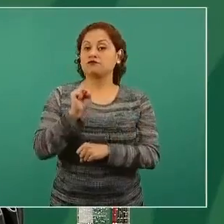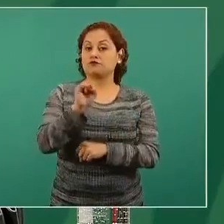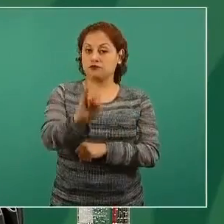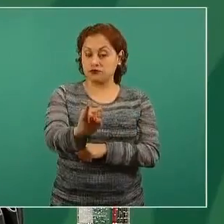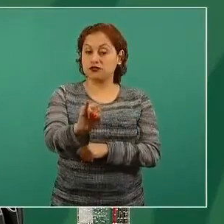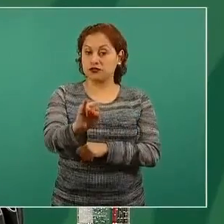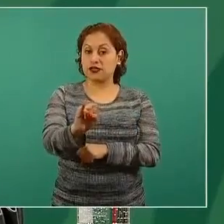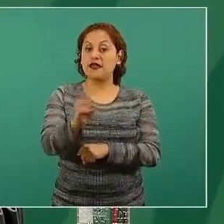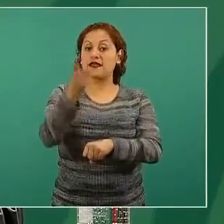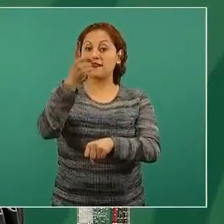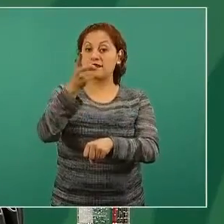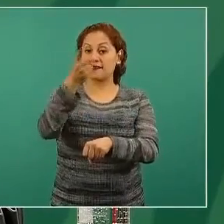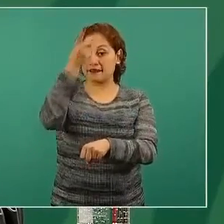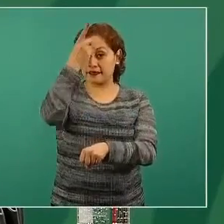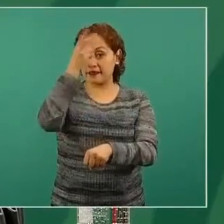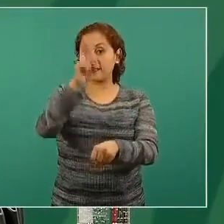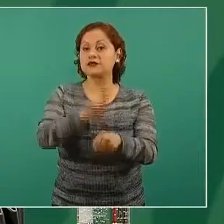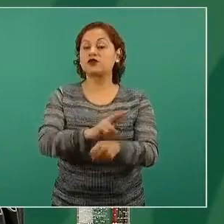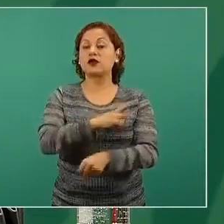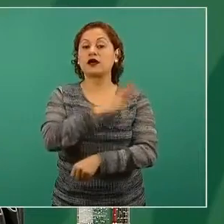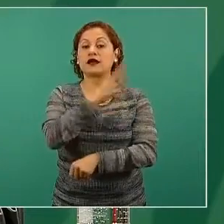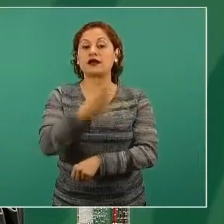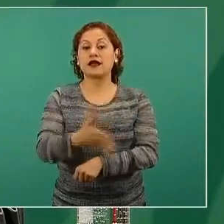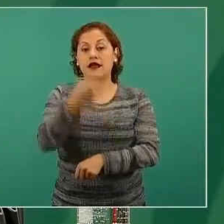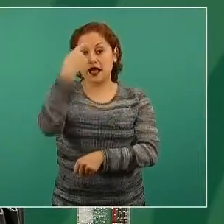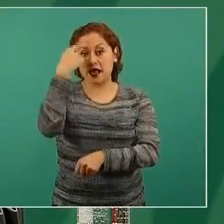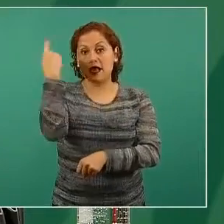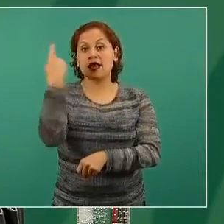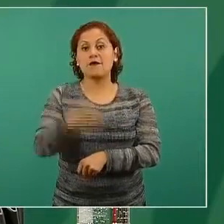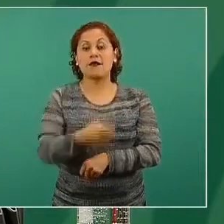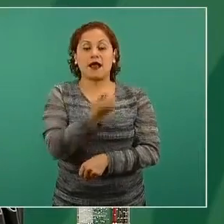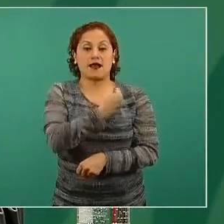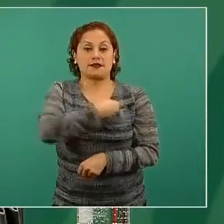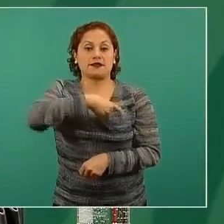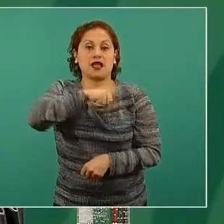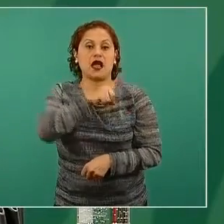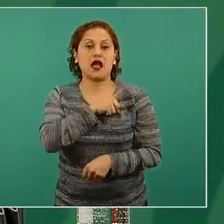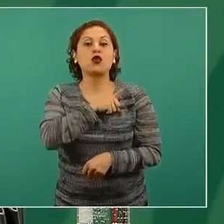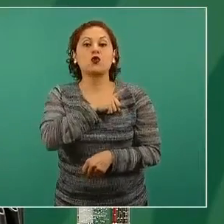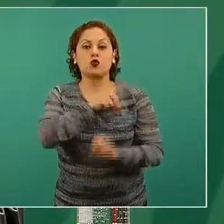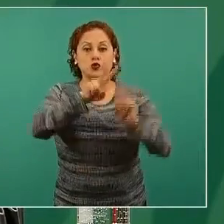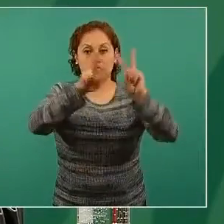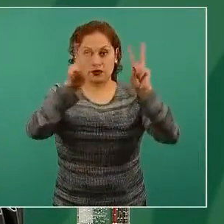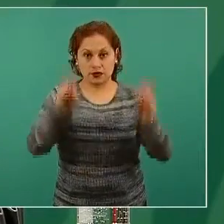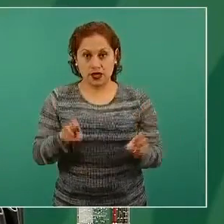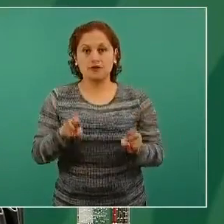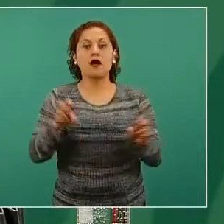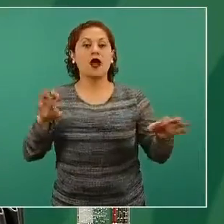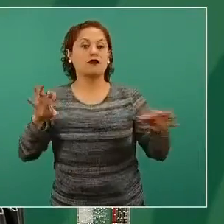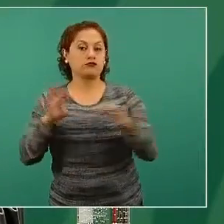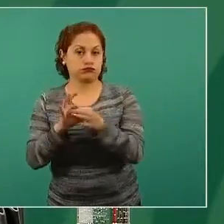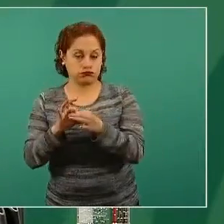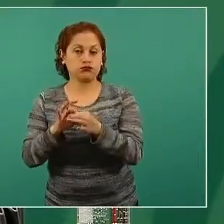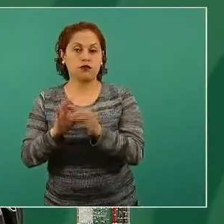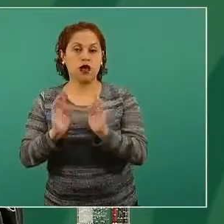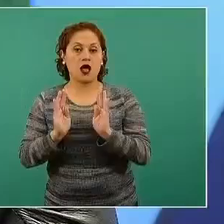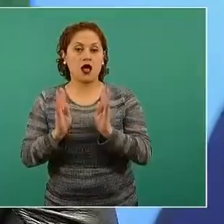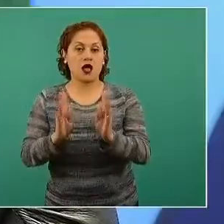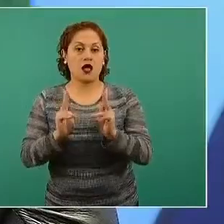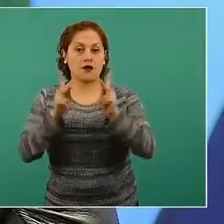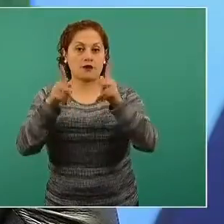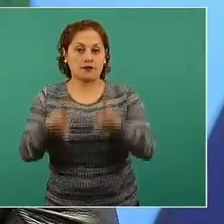contra Riesgos Sanitarios ha tenido diferentes acercamientos con el tema de funerarias. Muchas veces vimos temas de